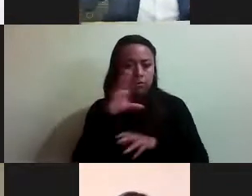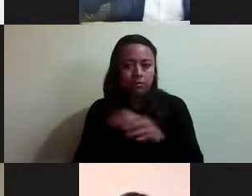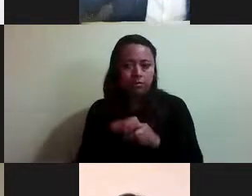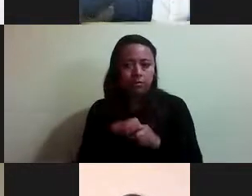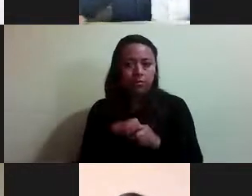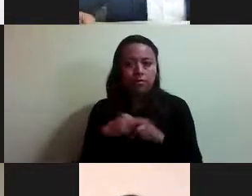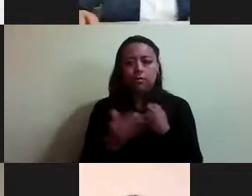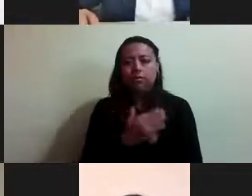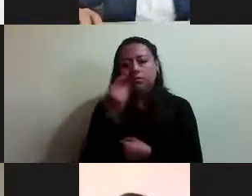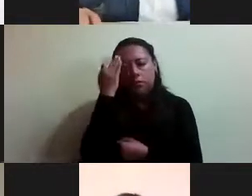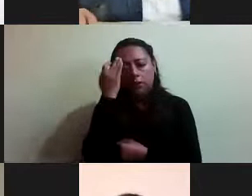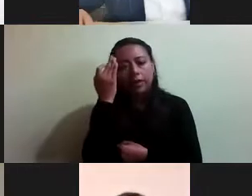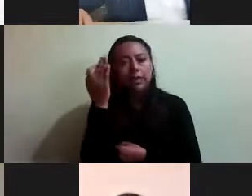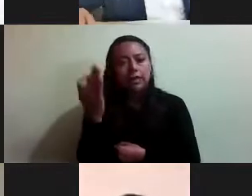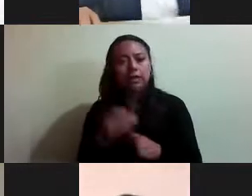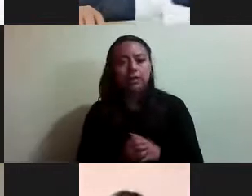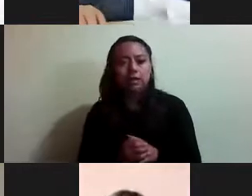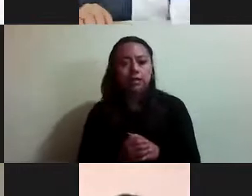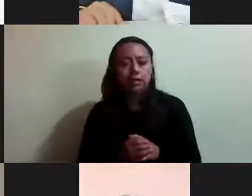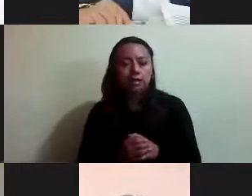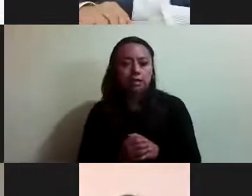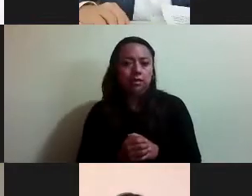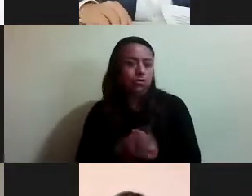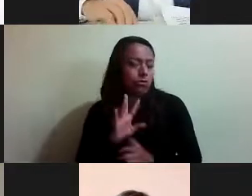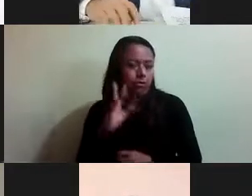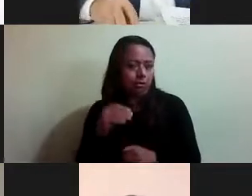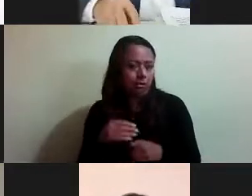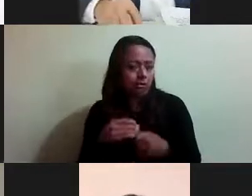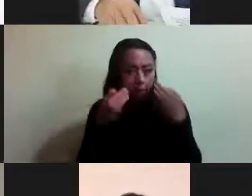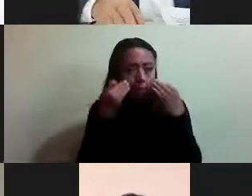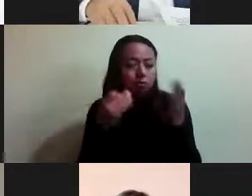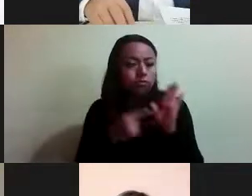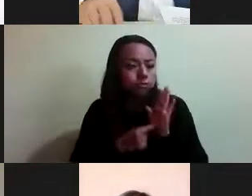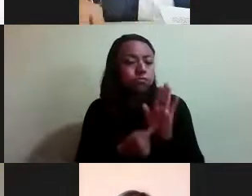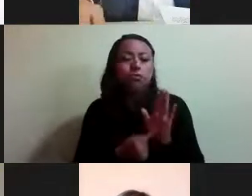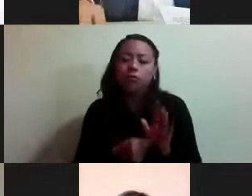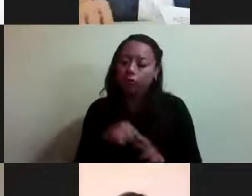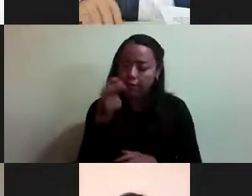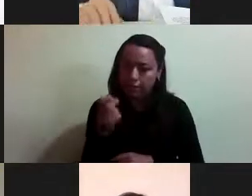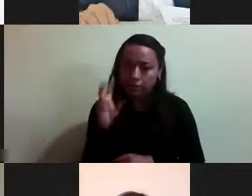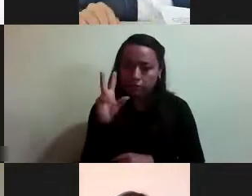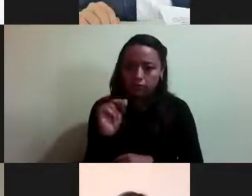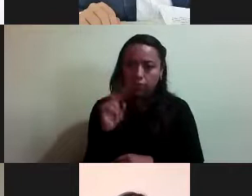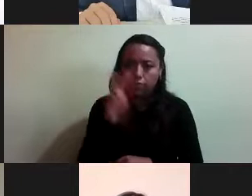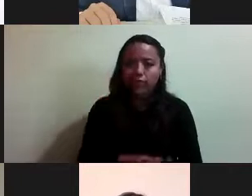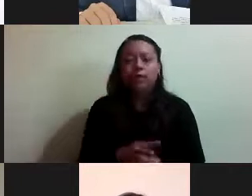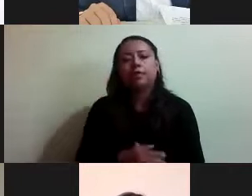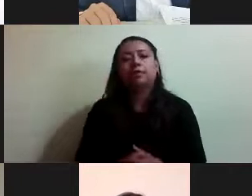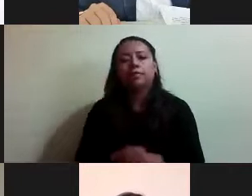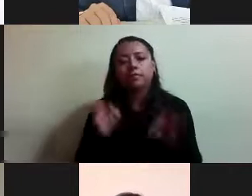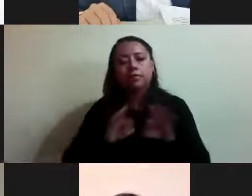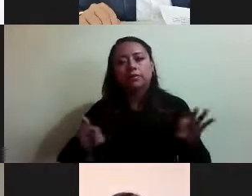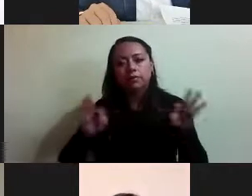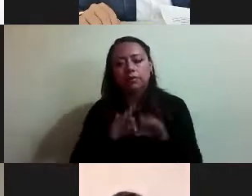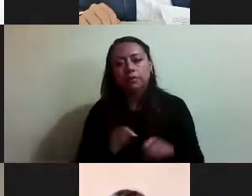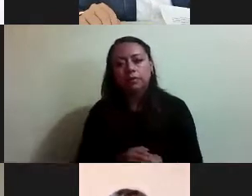transcurso del tiempo, se acreditó que no fueron así. Pero bueno, es importante mencionarlo. No fueron 400